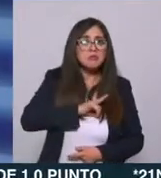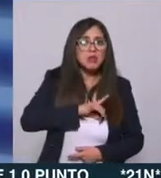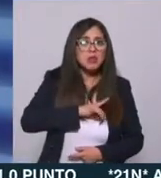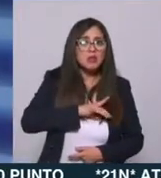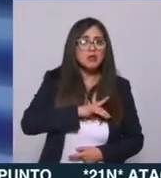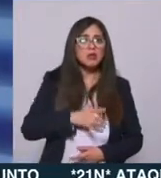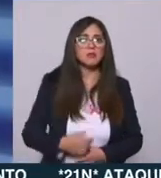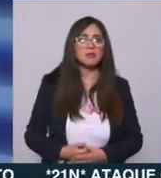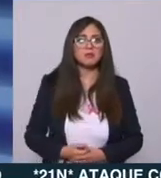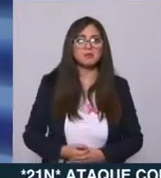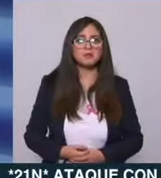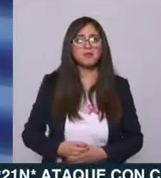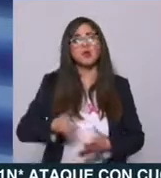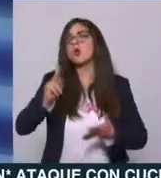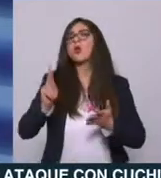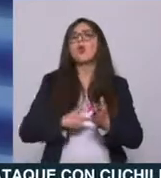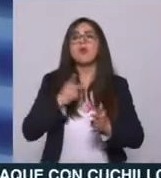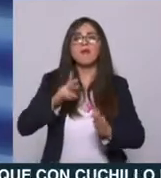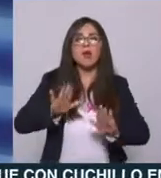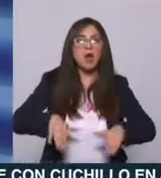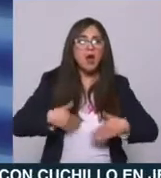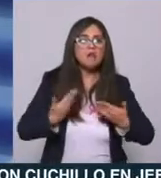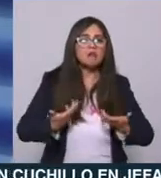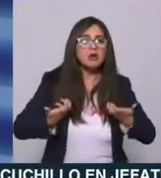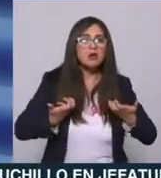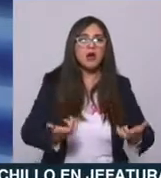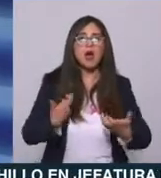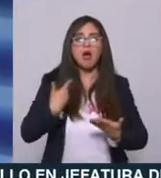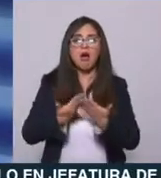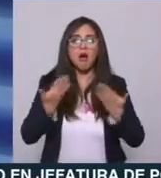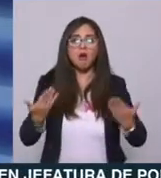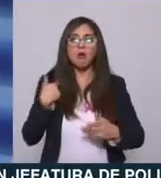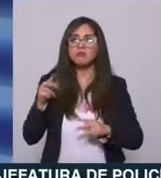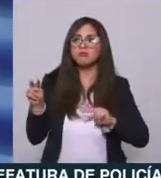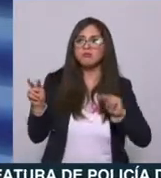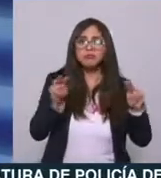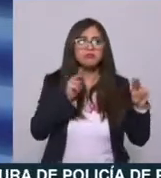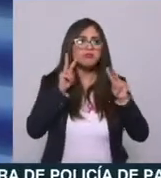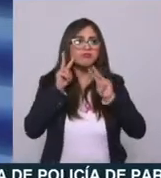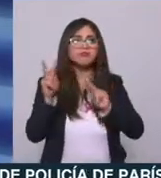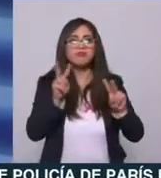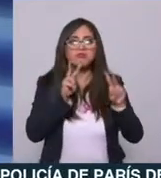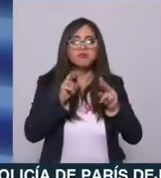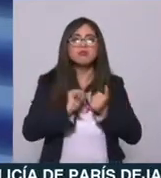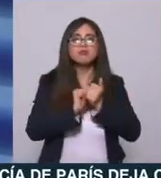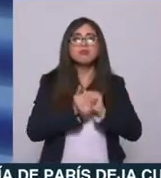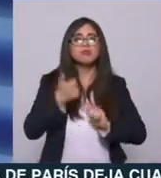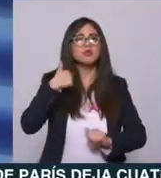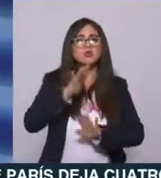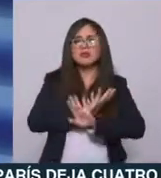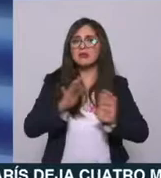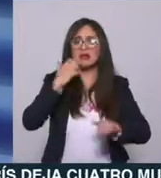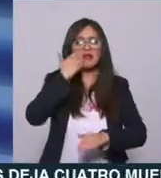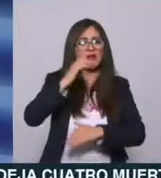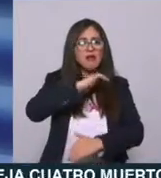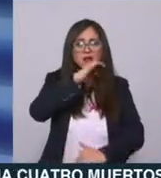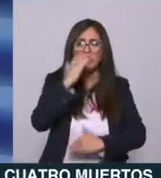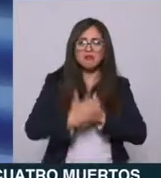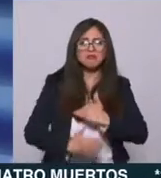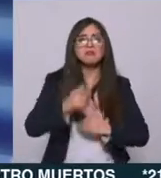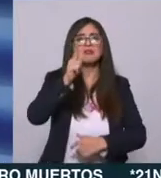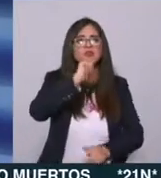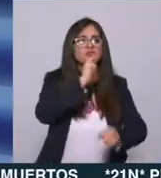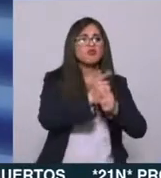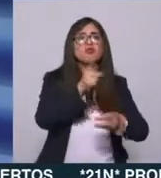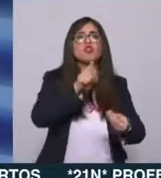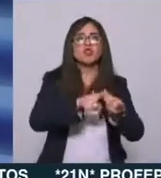miedo pues salir, estoy como muy alerta generalmente, y pues es algo que quisiera que ya terminara y que se dé con esta